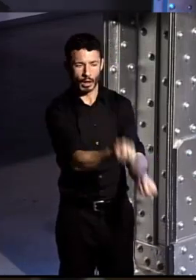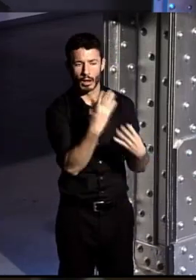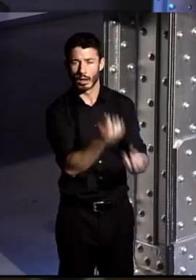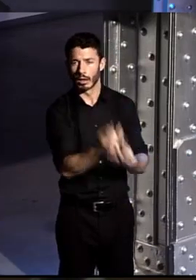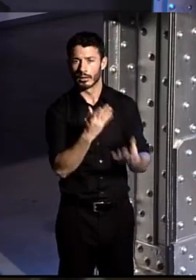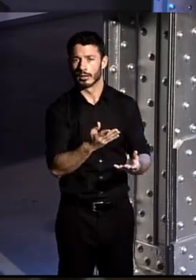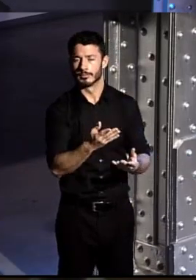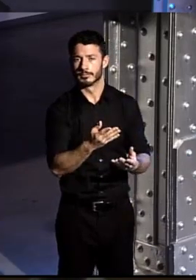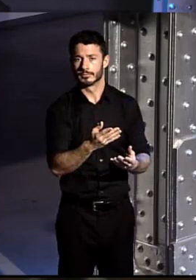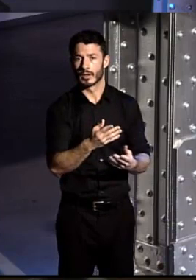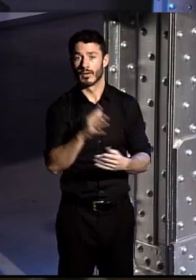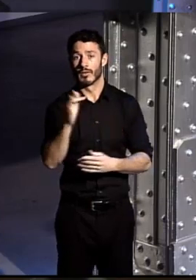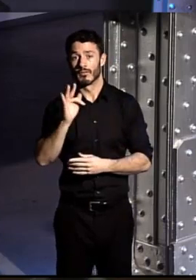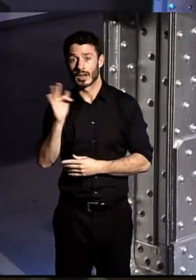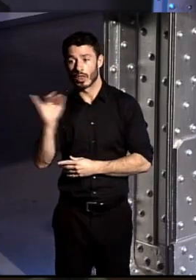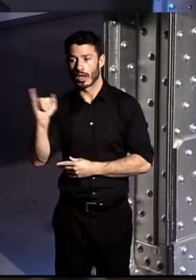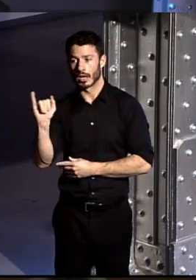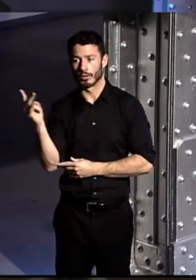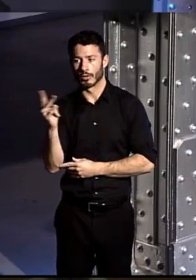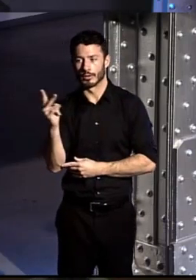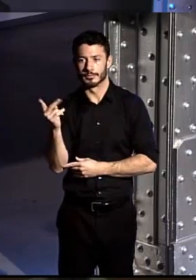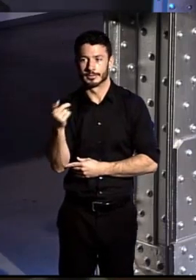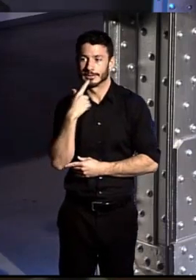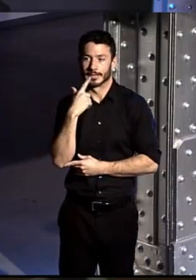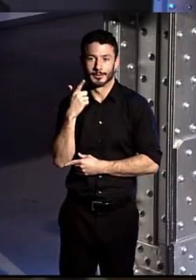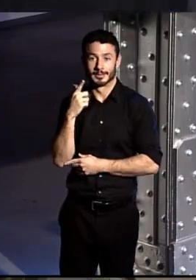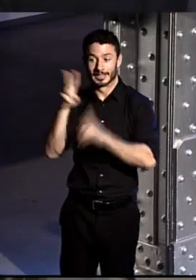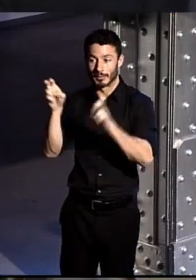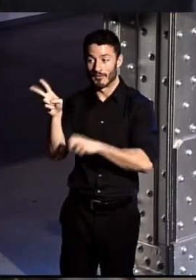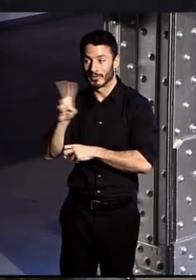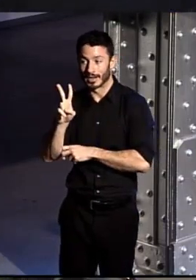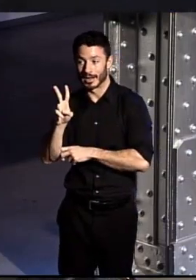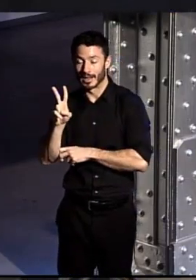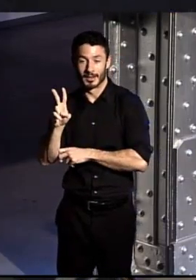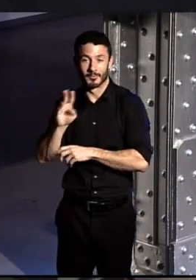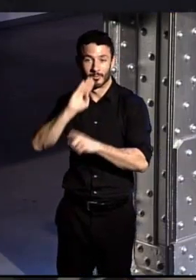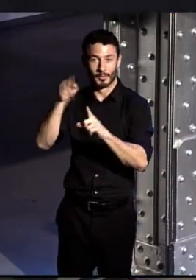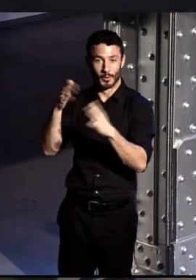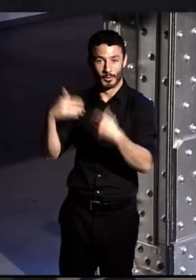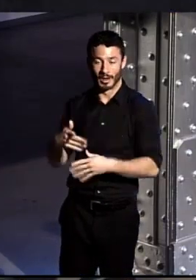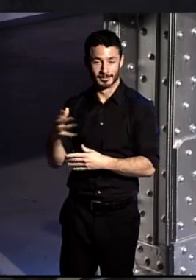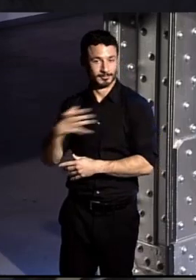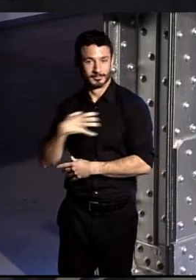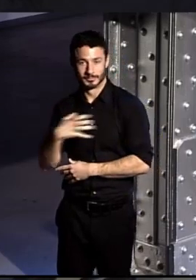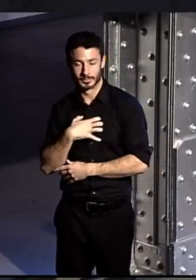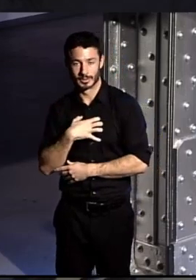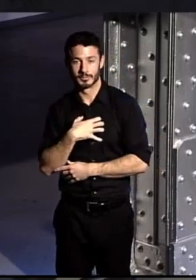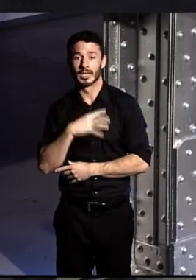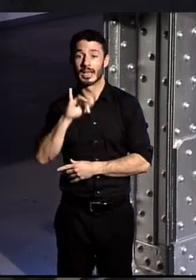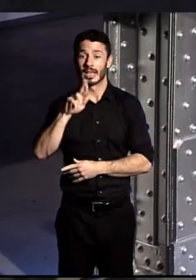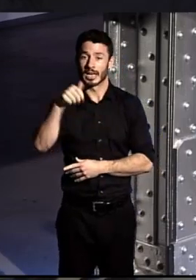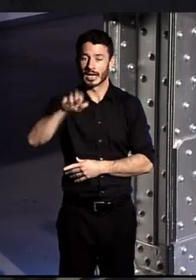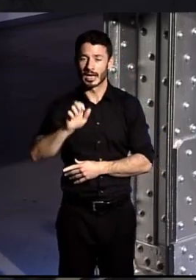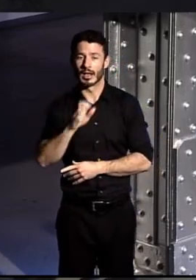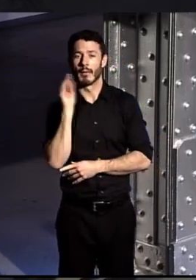Y se preguntaban Fernando y Irene, claro, es que esto con Julio Verne no podemos hacerlo. Irene, yo sé además que tiene una pregunta que tiene que ver con tu novela